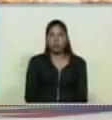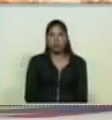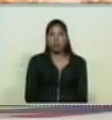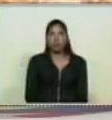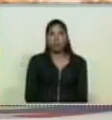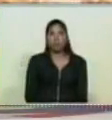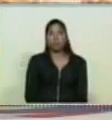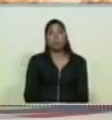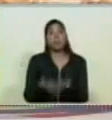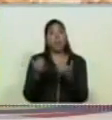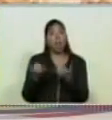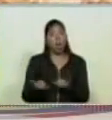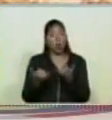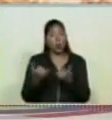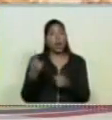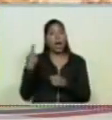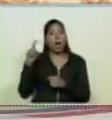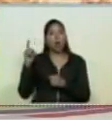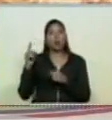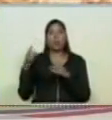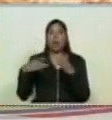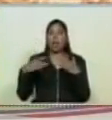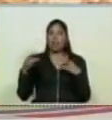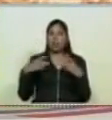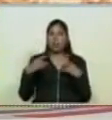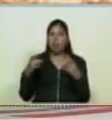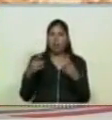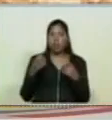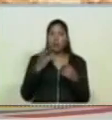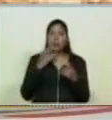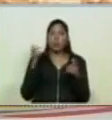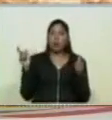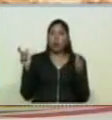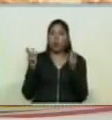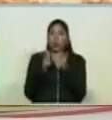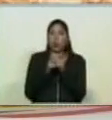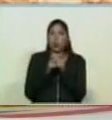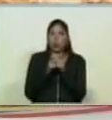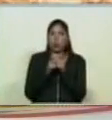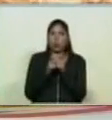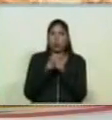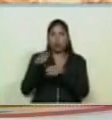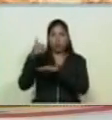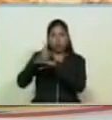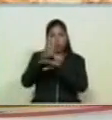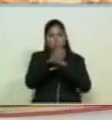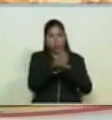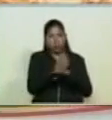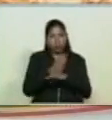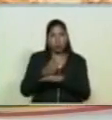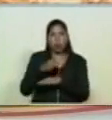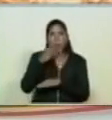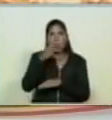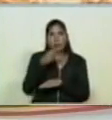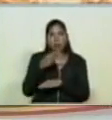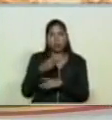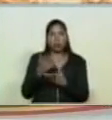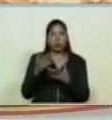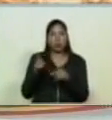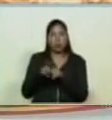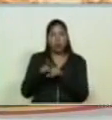Ahora tenemos otras jornadas, una reunión del alto mando político para seguir, bueno, haciéndole